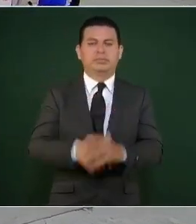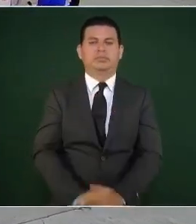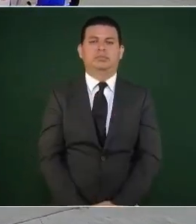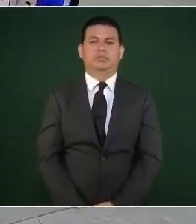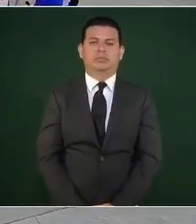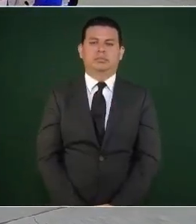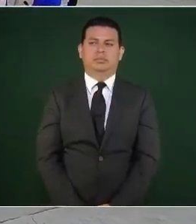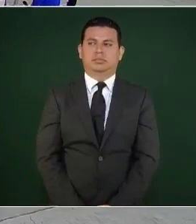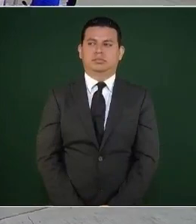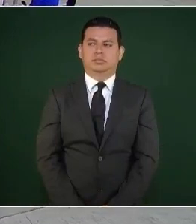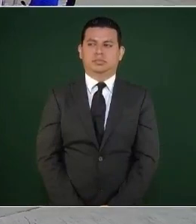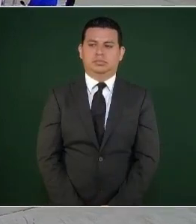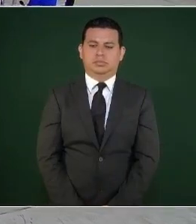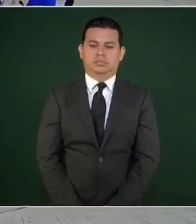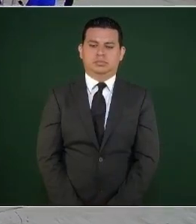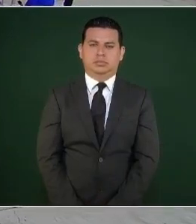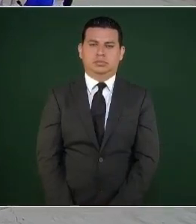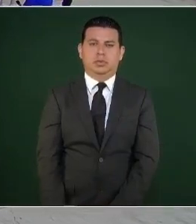Sí,